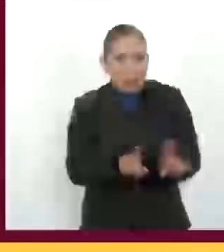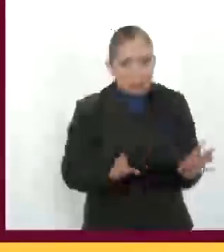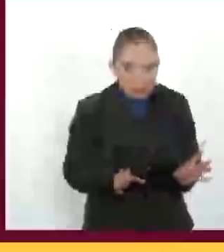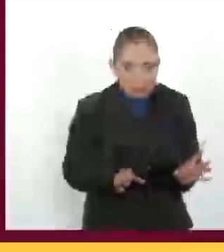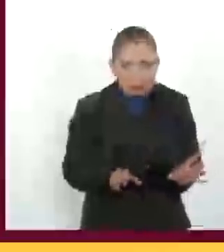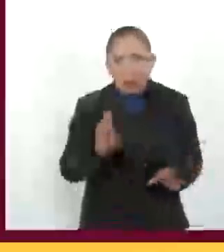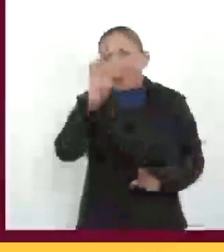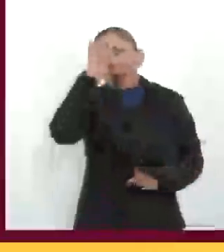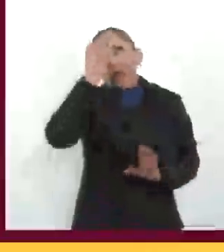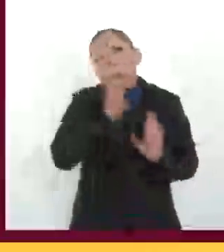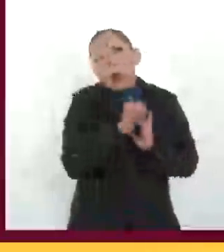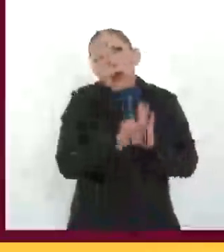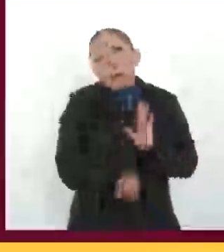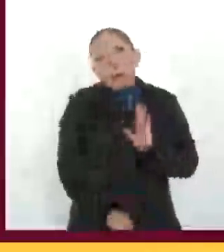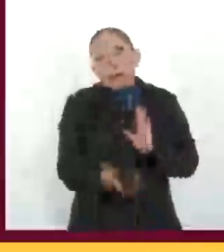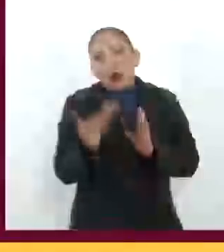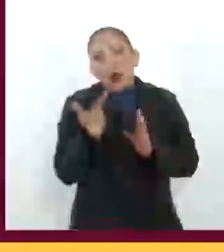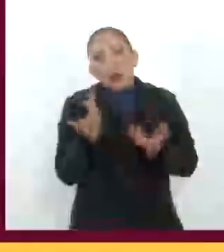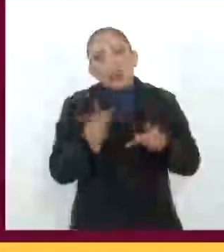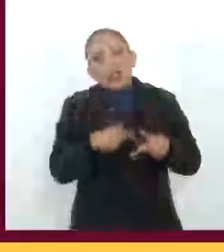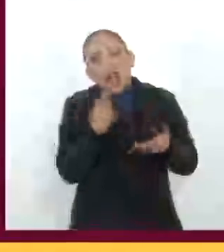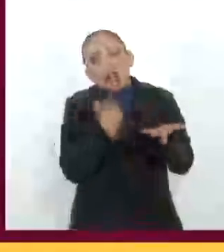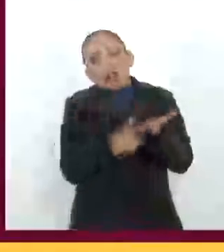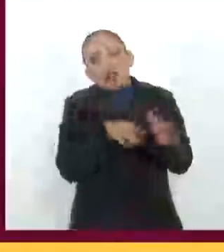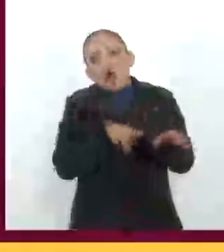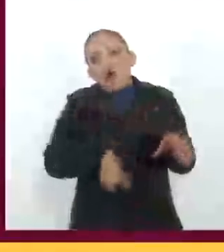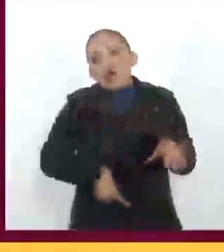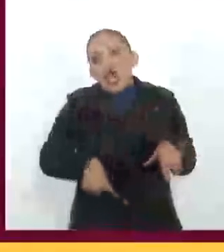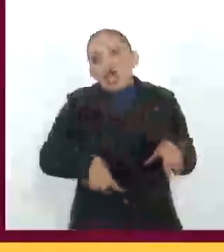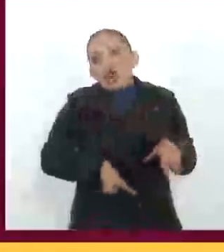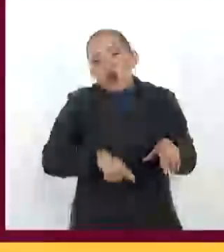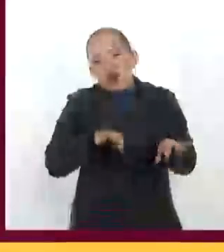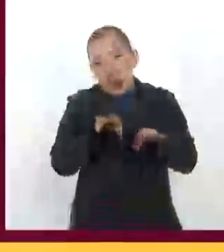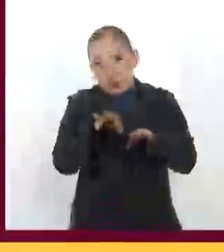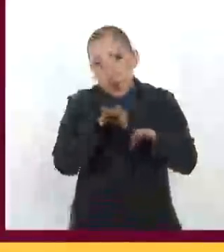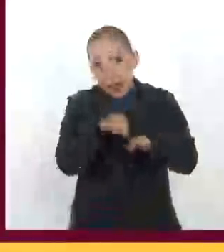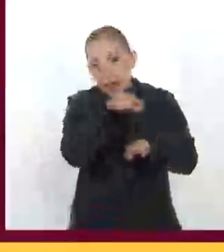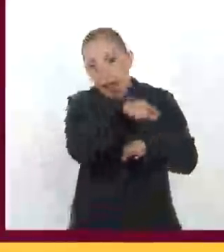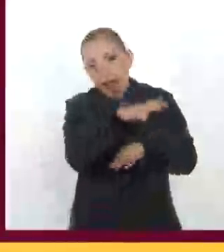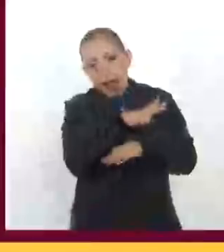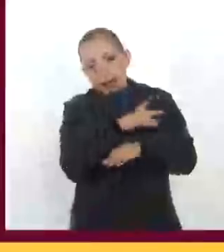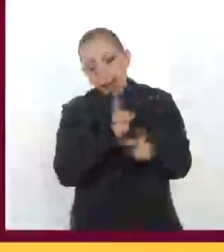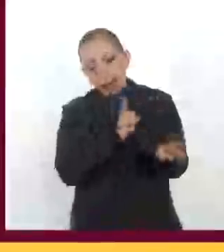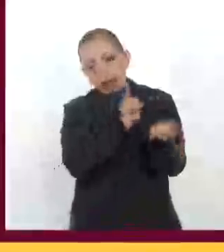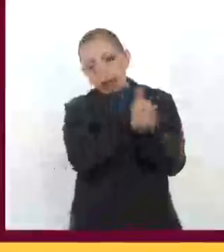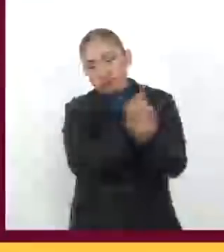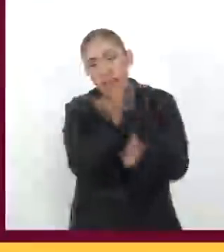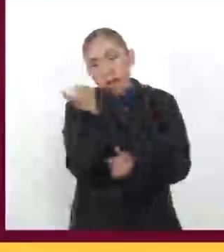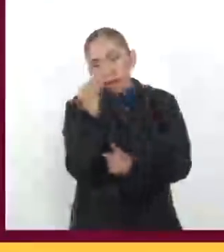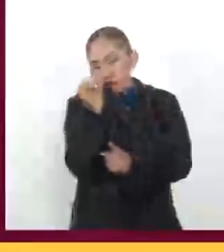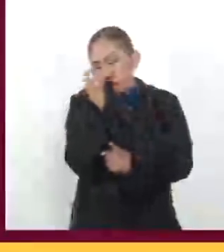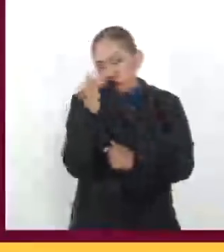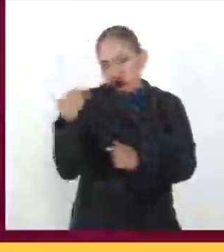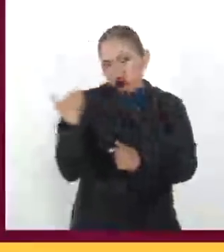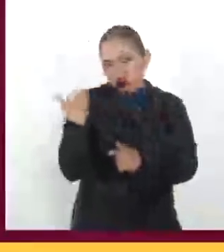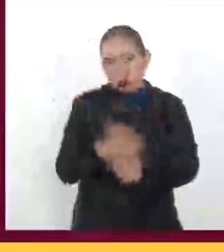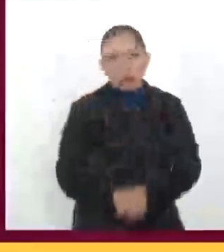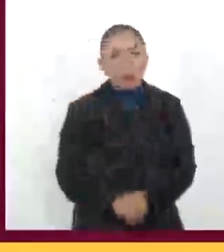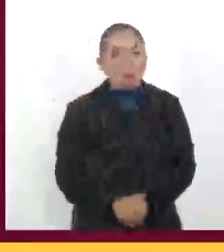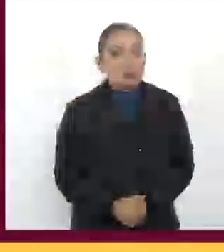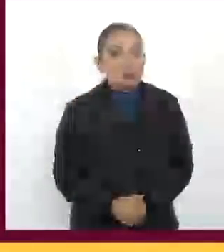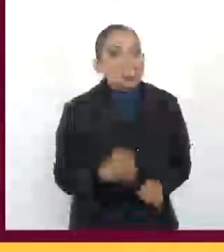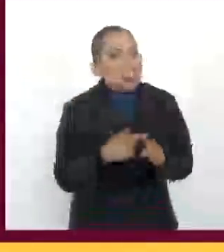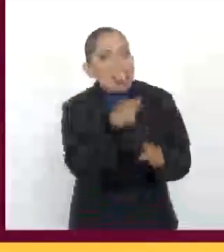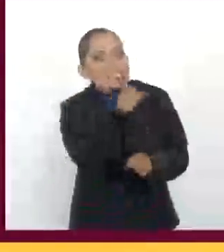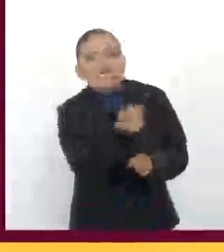diferentes acciones. Piensen en algunos ejemplos de servidoras públicas y servidores públicos con los que hayan tenido contacto